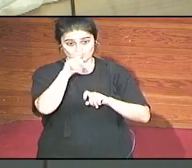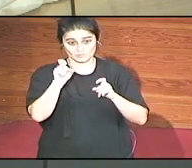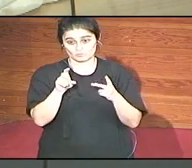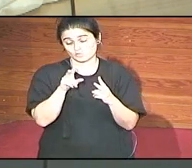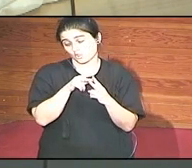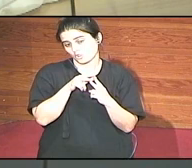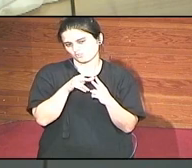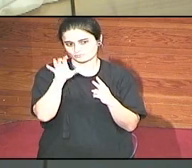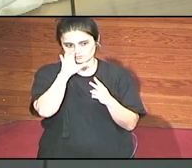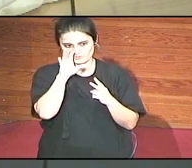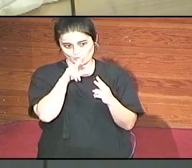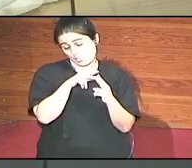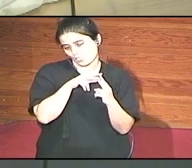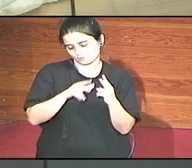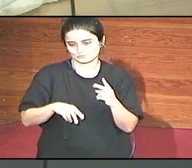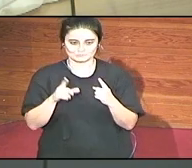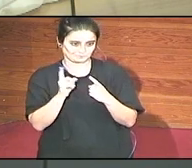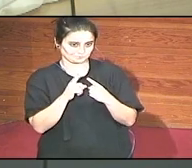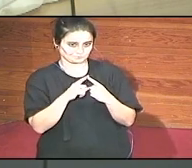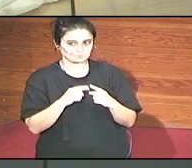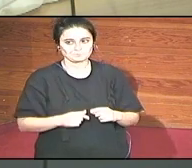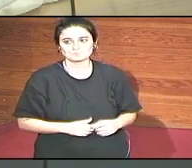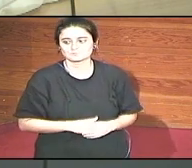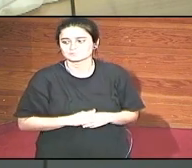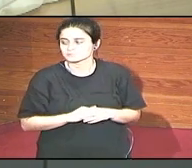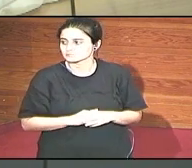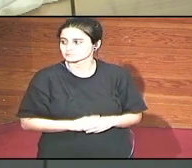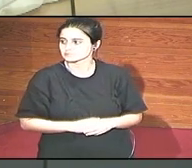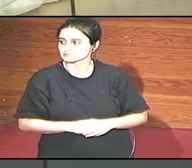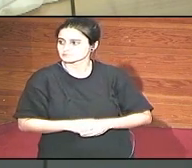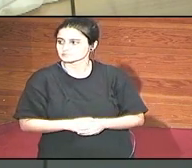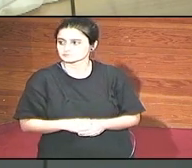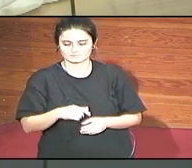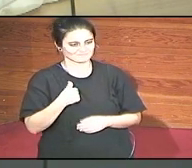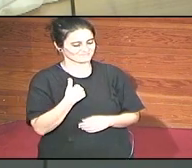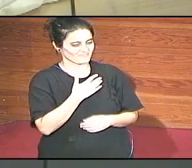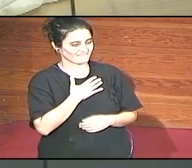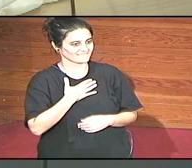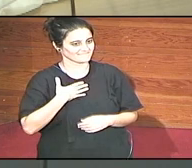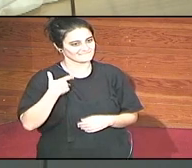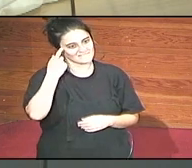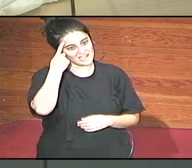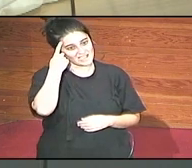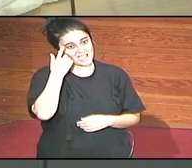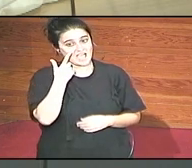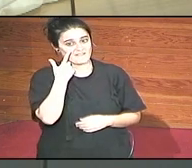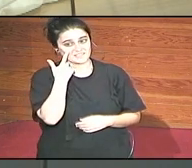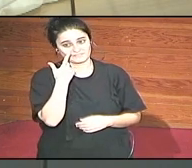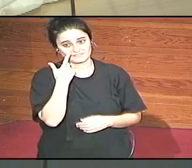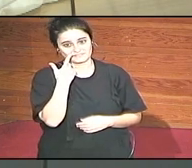curiosidades la primera era me gustaría conocer a ver cómo está la situación en